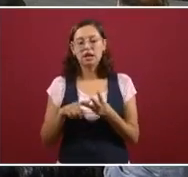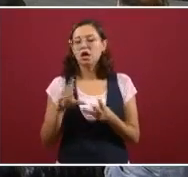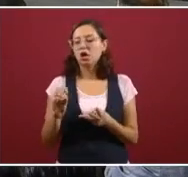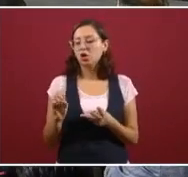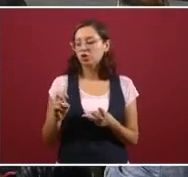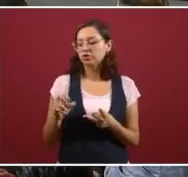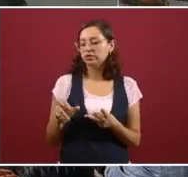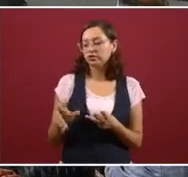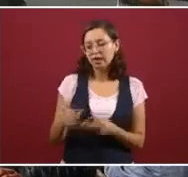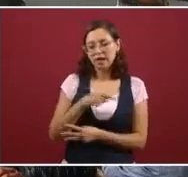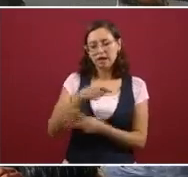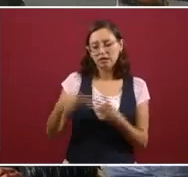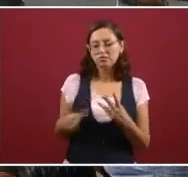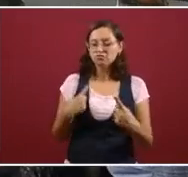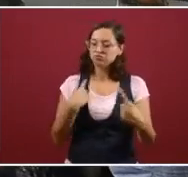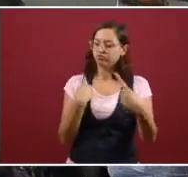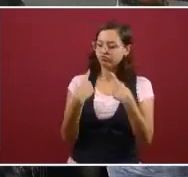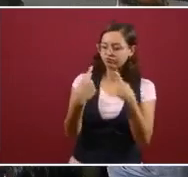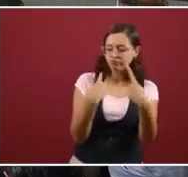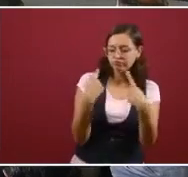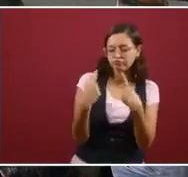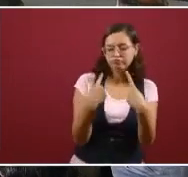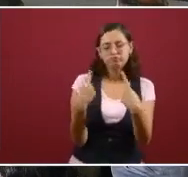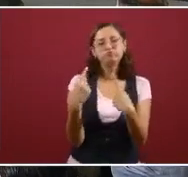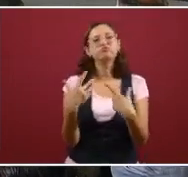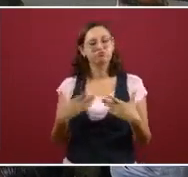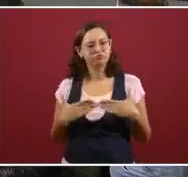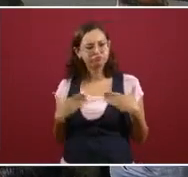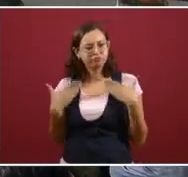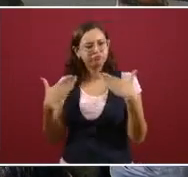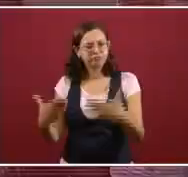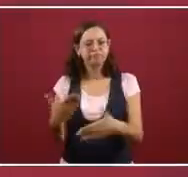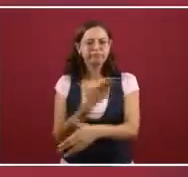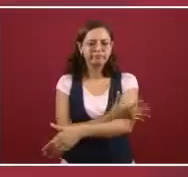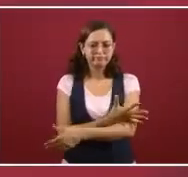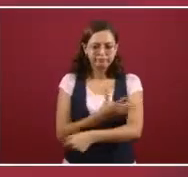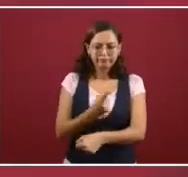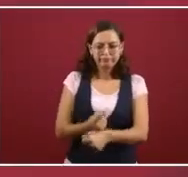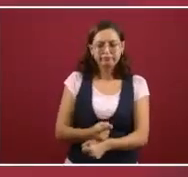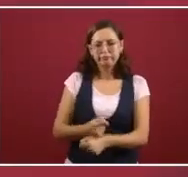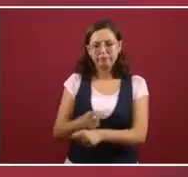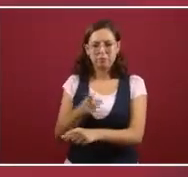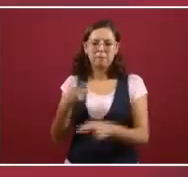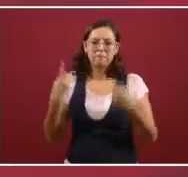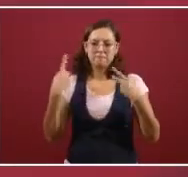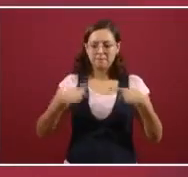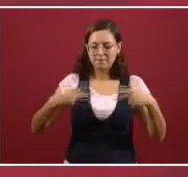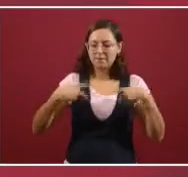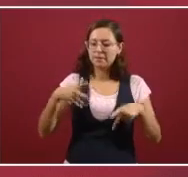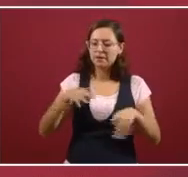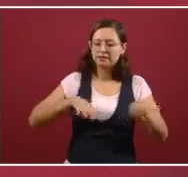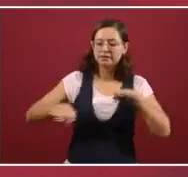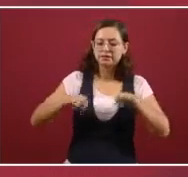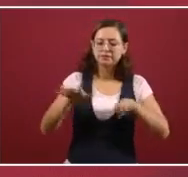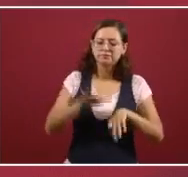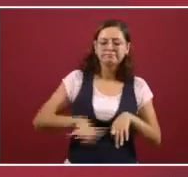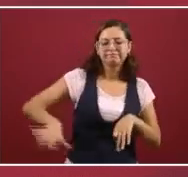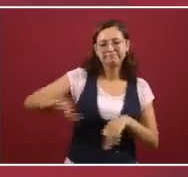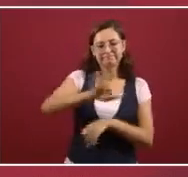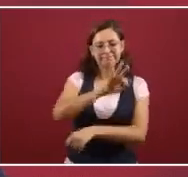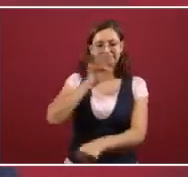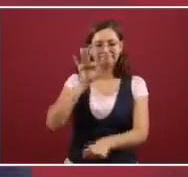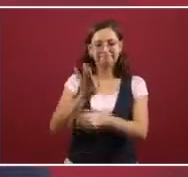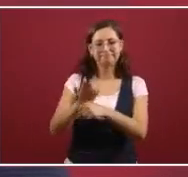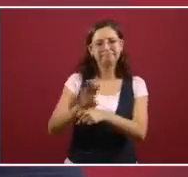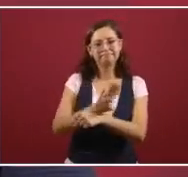establecer un diálogo honesto y muy franco, que solo puede ser en beneficio de los trabajadores de México. En